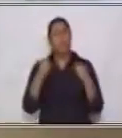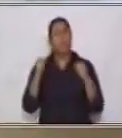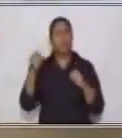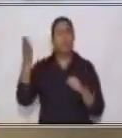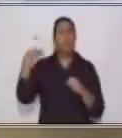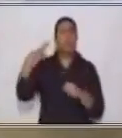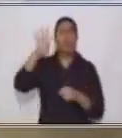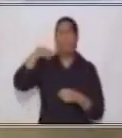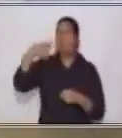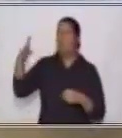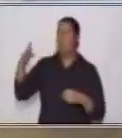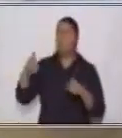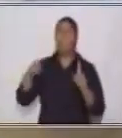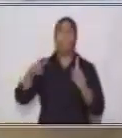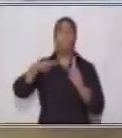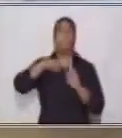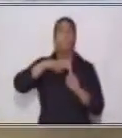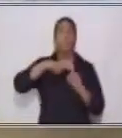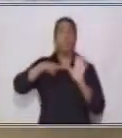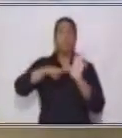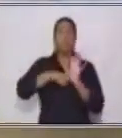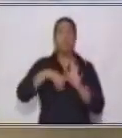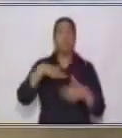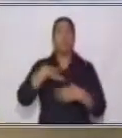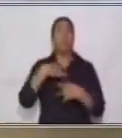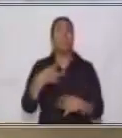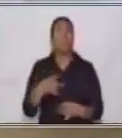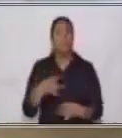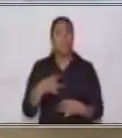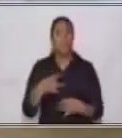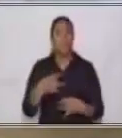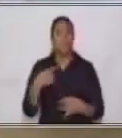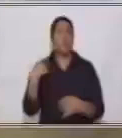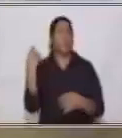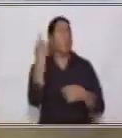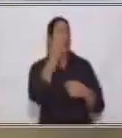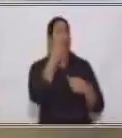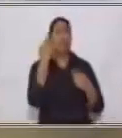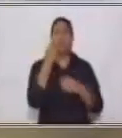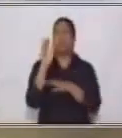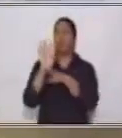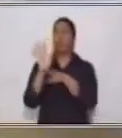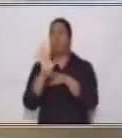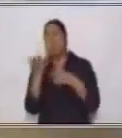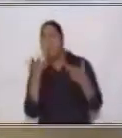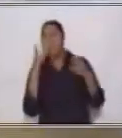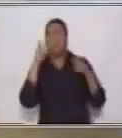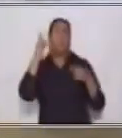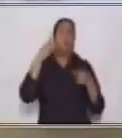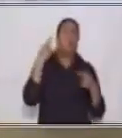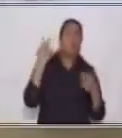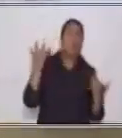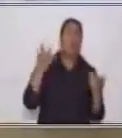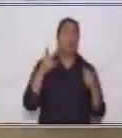negativo e interesante de los medios de comunicación masiva? Pues a partir de este cuadro que